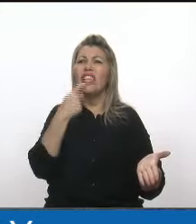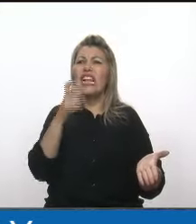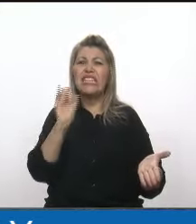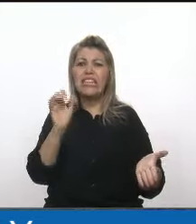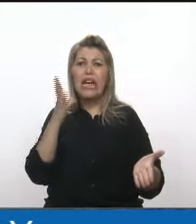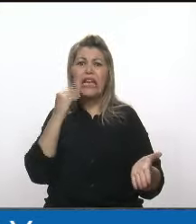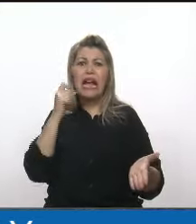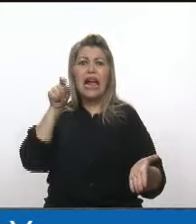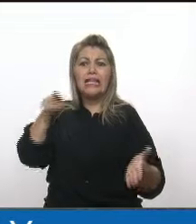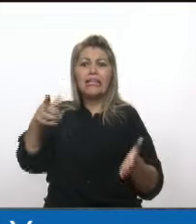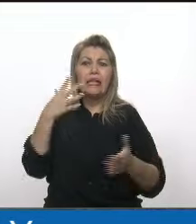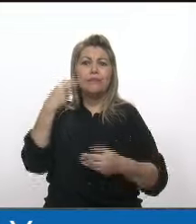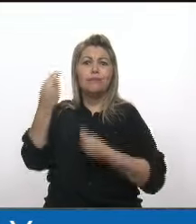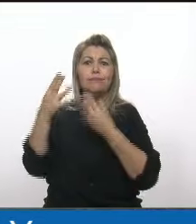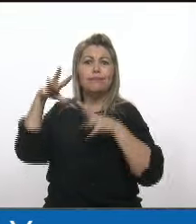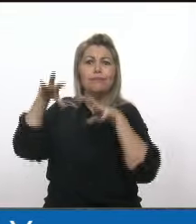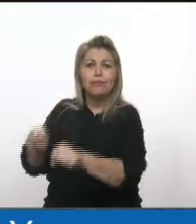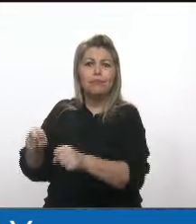malvinas